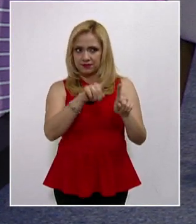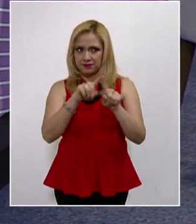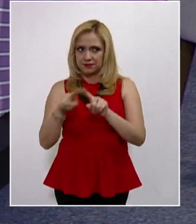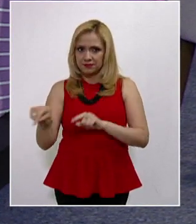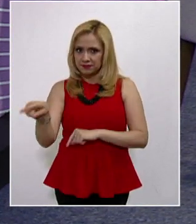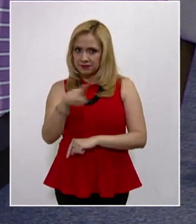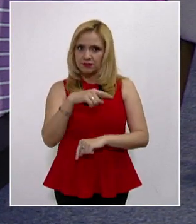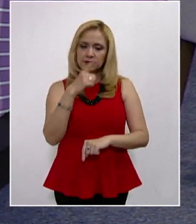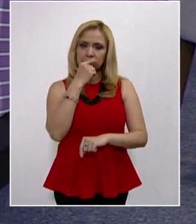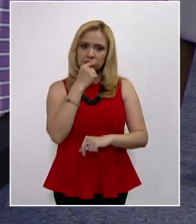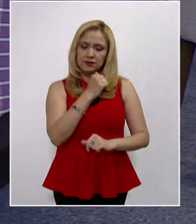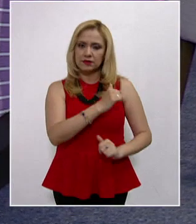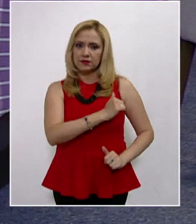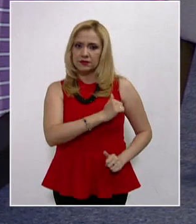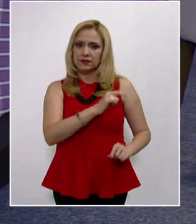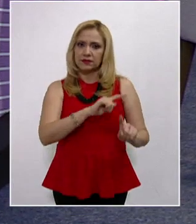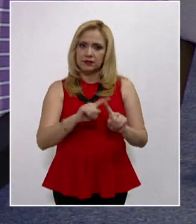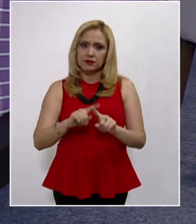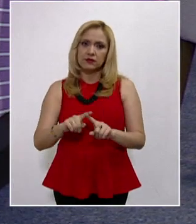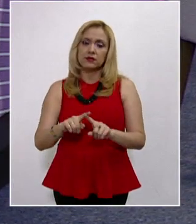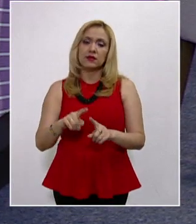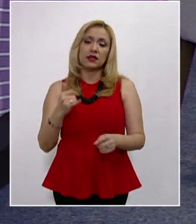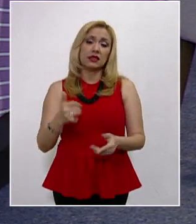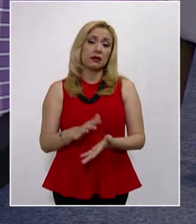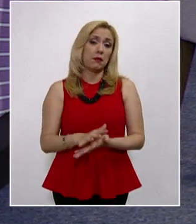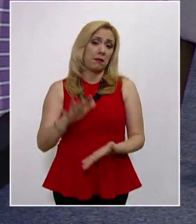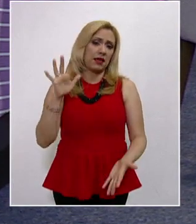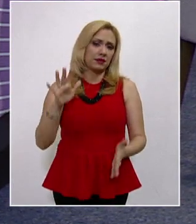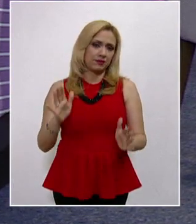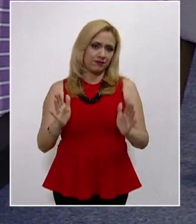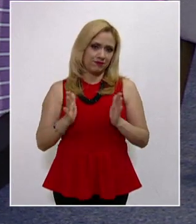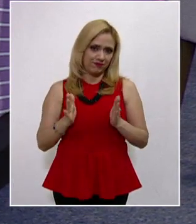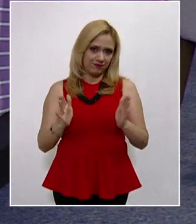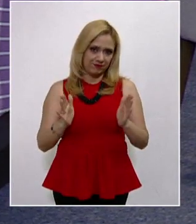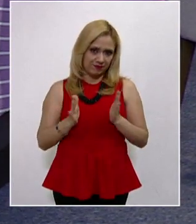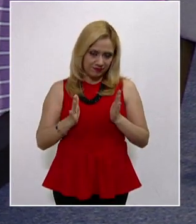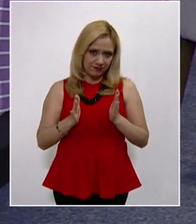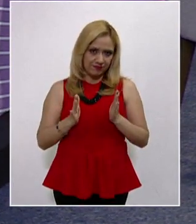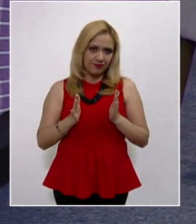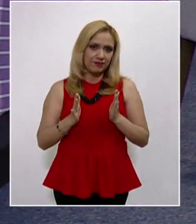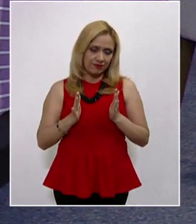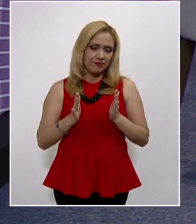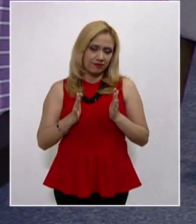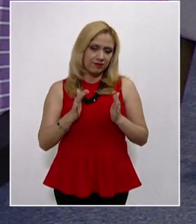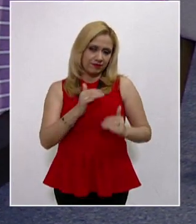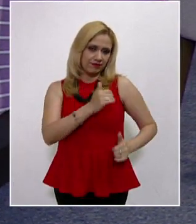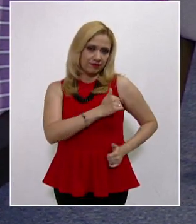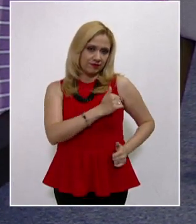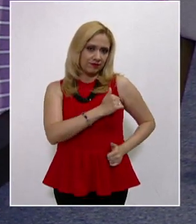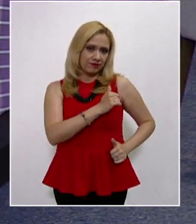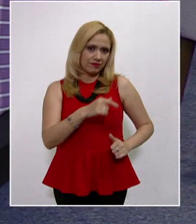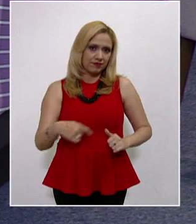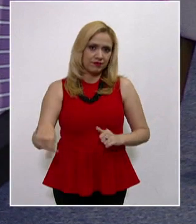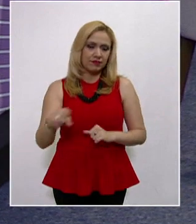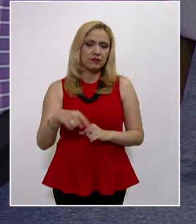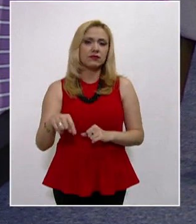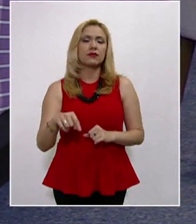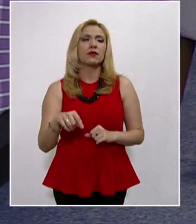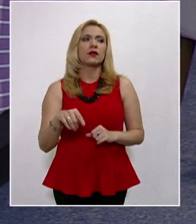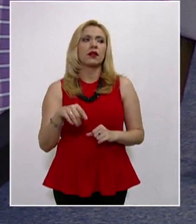de seguridad y en particular en muchos casos de las Fuerzas Armadas. En particular